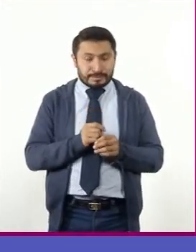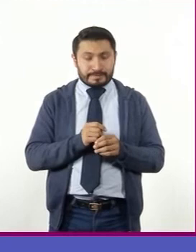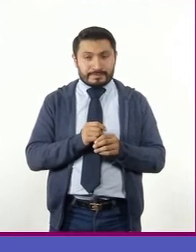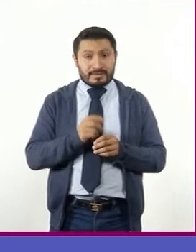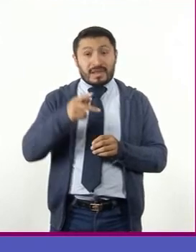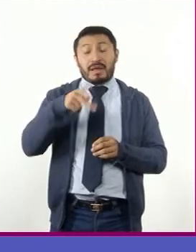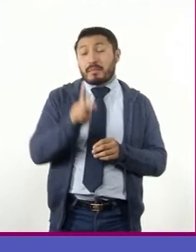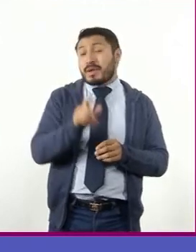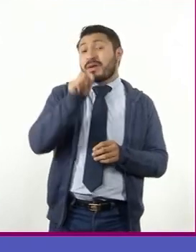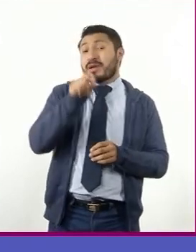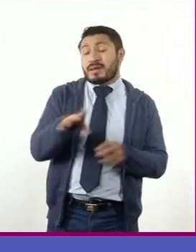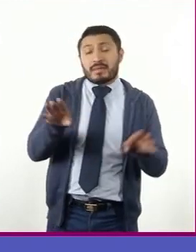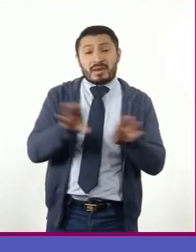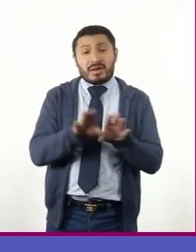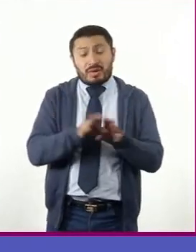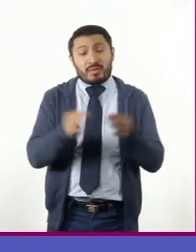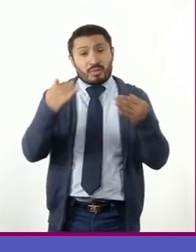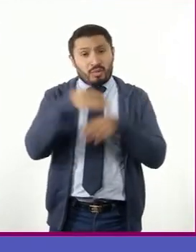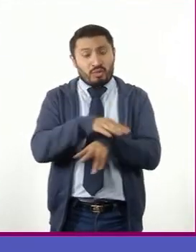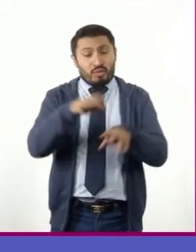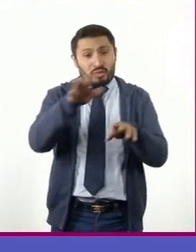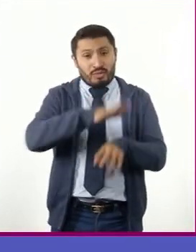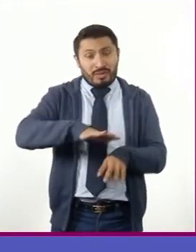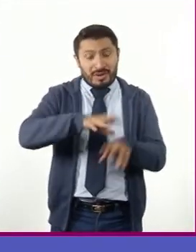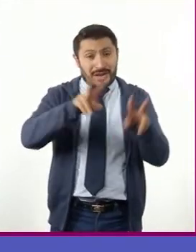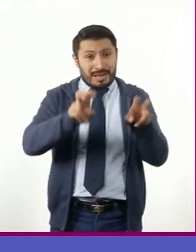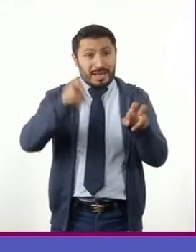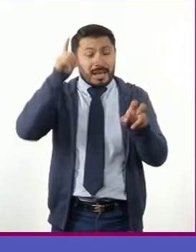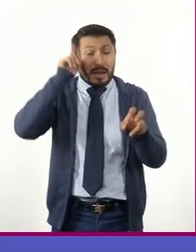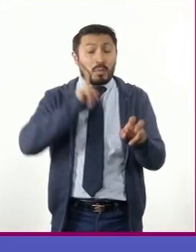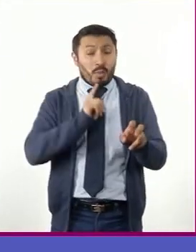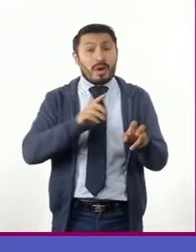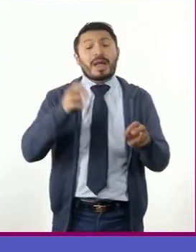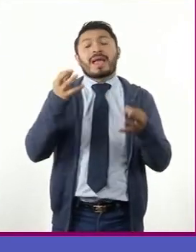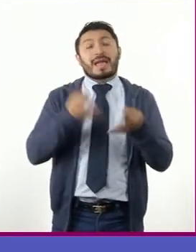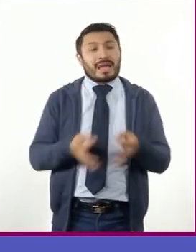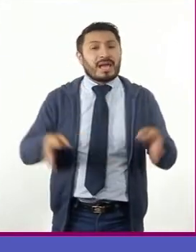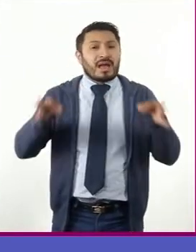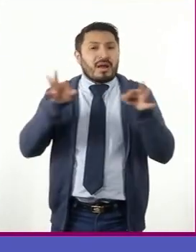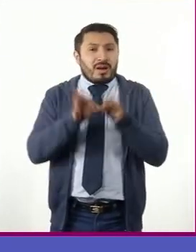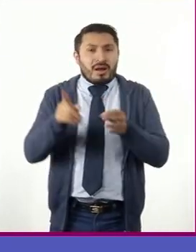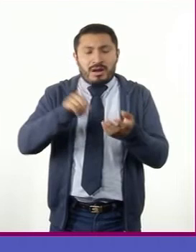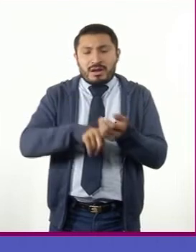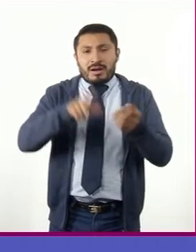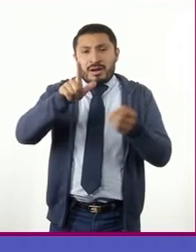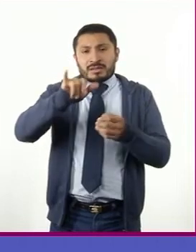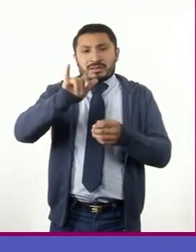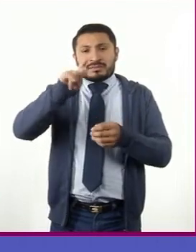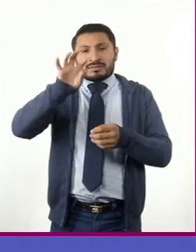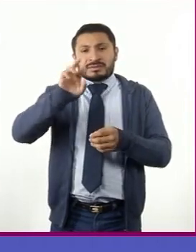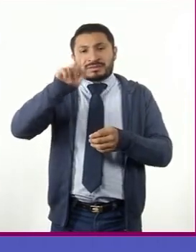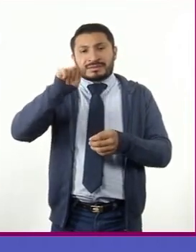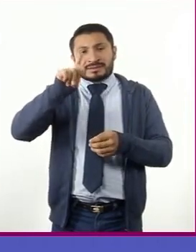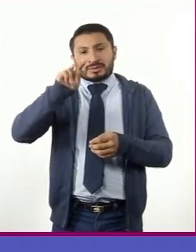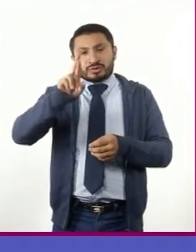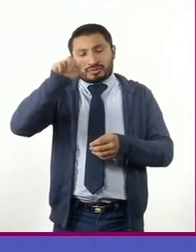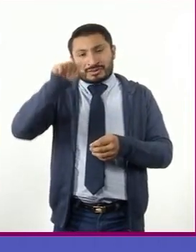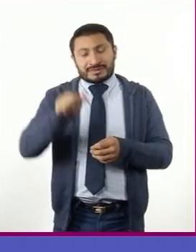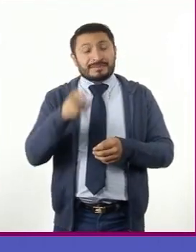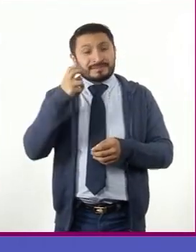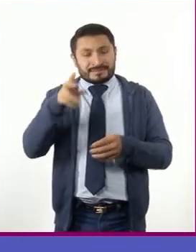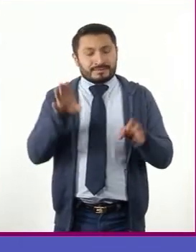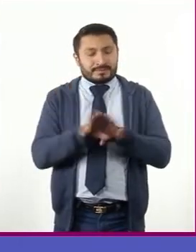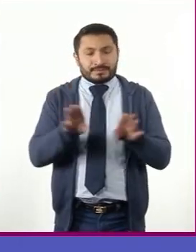hablar respecto a las mujeres que en una parte importante de la literatura del Renacimiento es la que